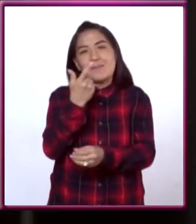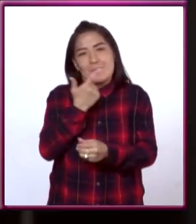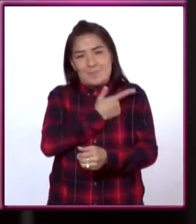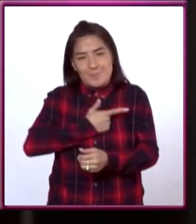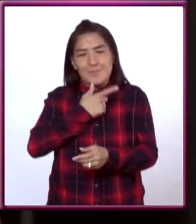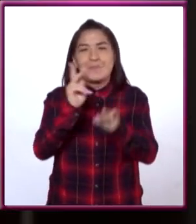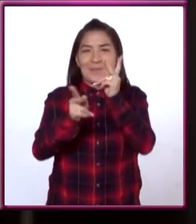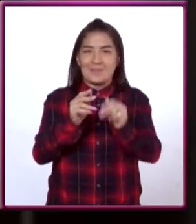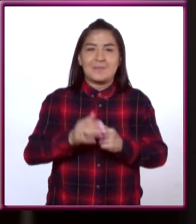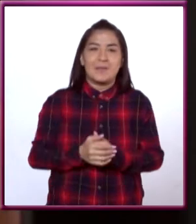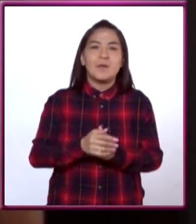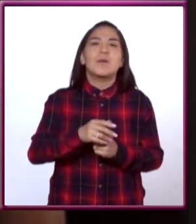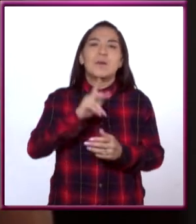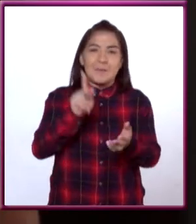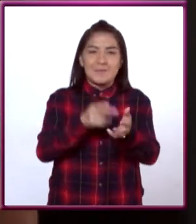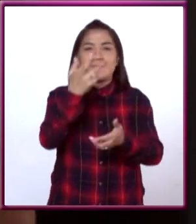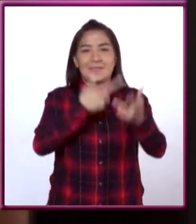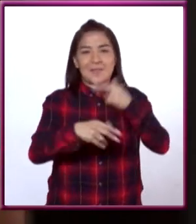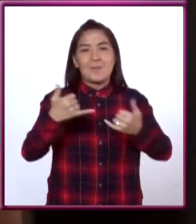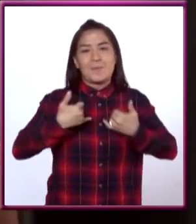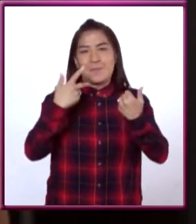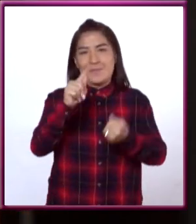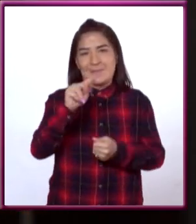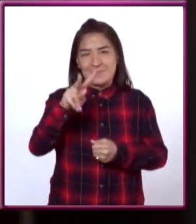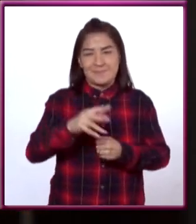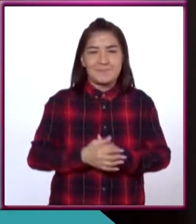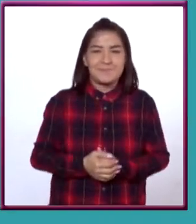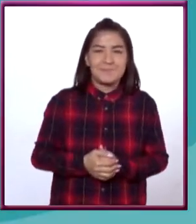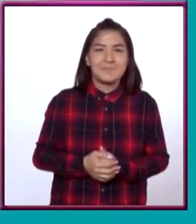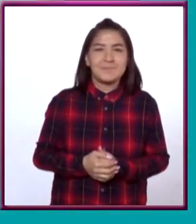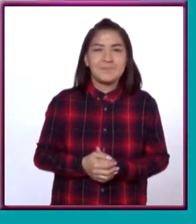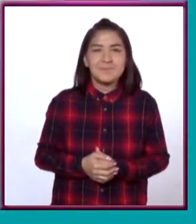placer platicar contigo, y nosotros regresamos a Jóvenes en TV.